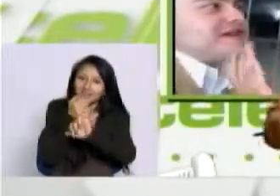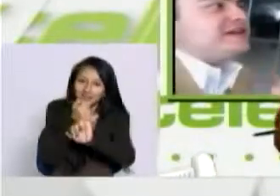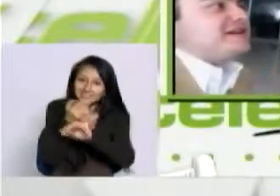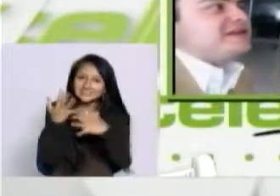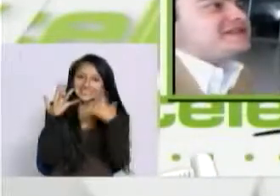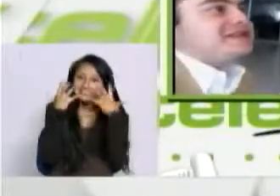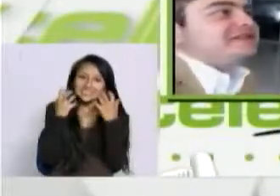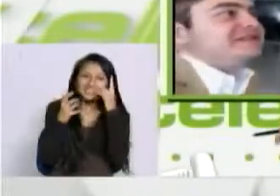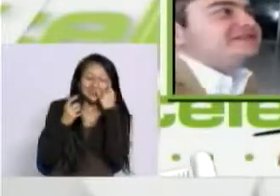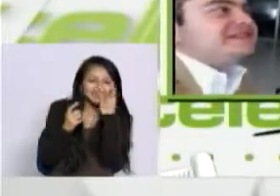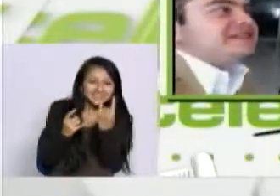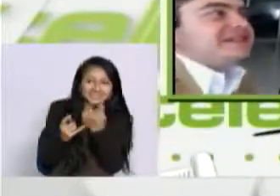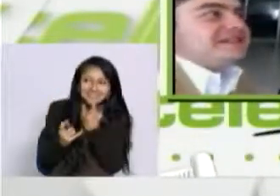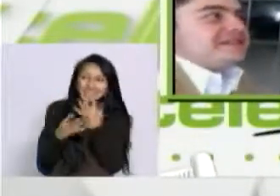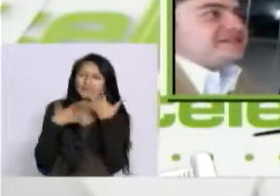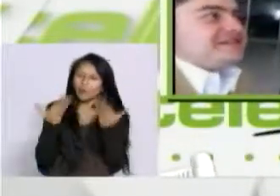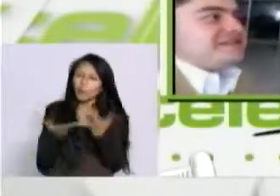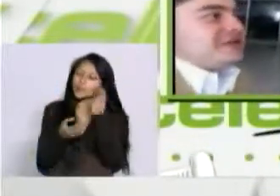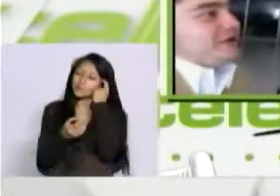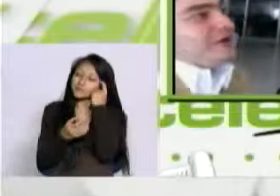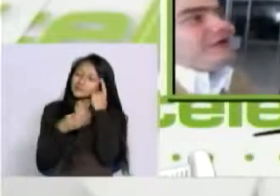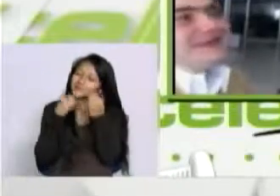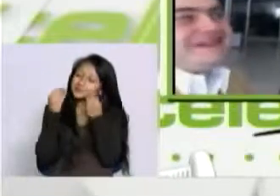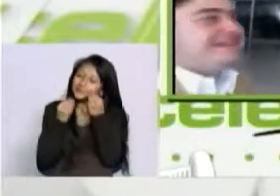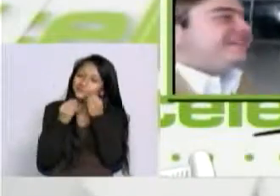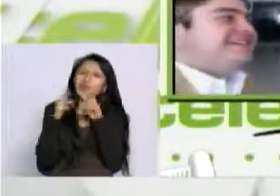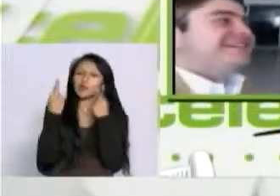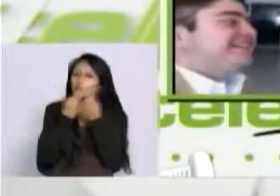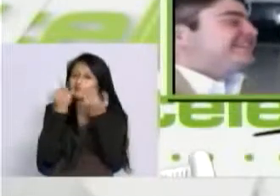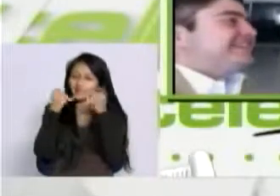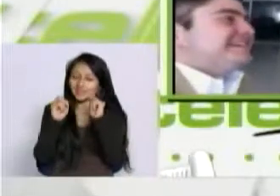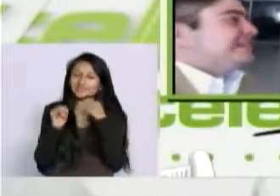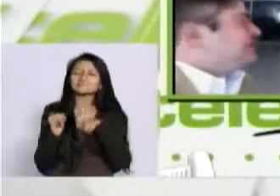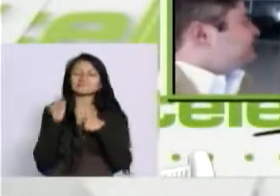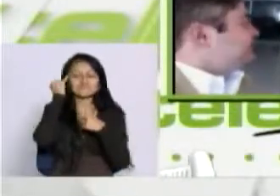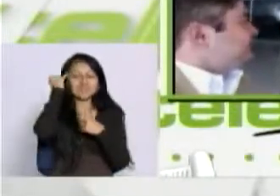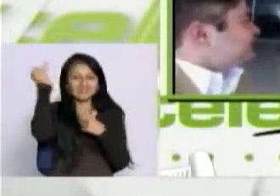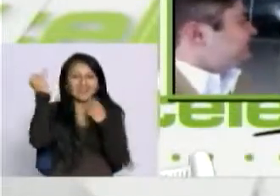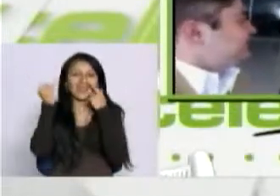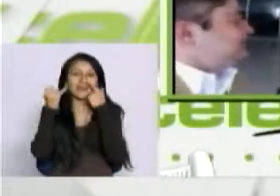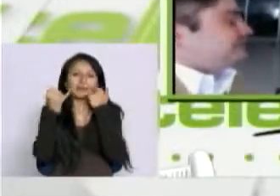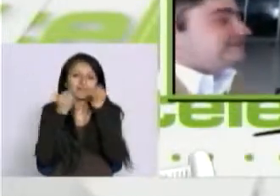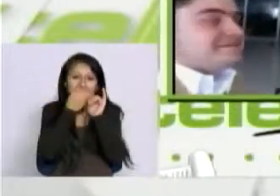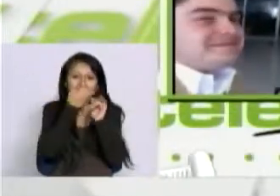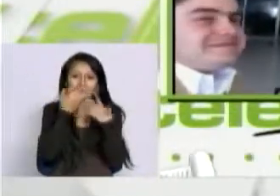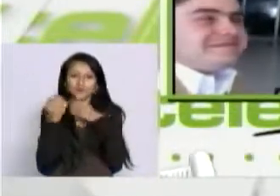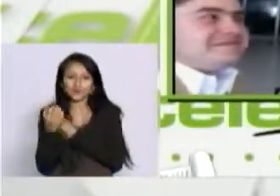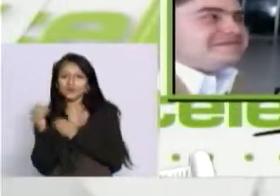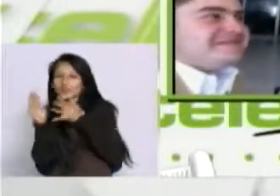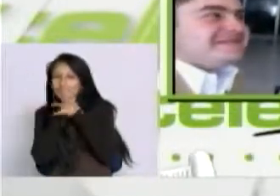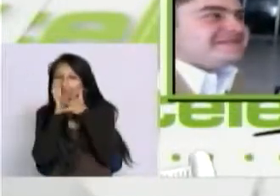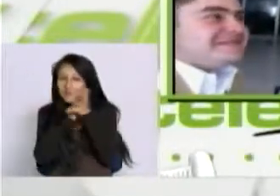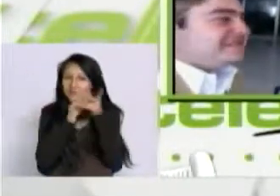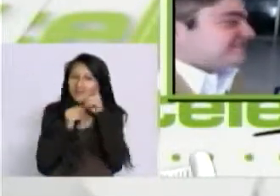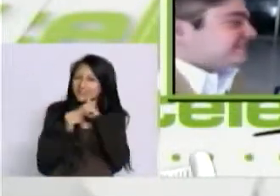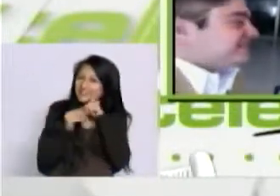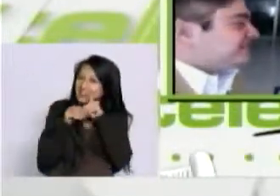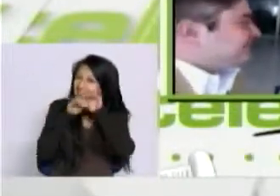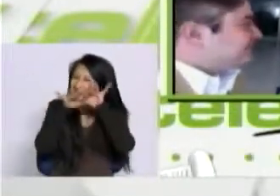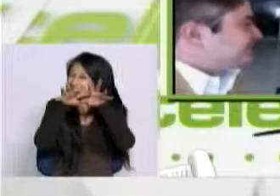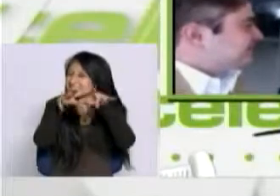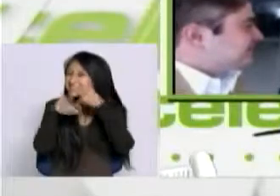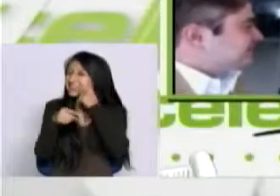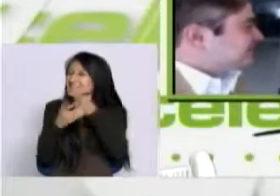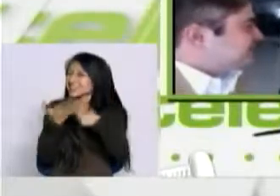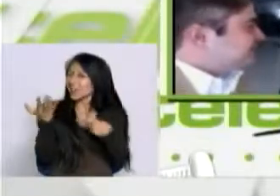nuestro público en las redes sociales, y después de esa reunión pues sacamos esa conclusión y empezamos a desarrollarla. Eso es lo bueno de